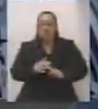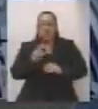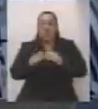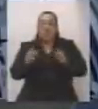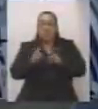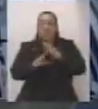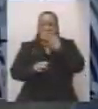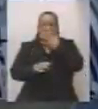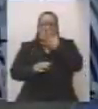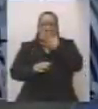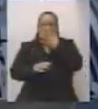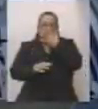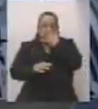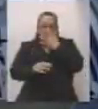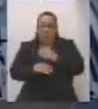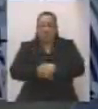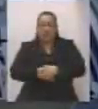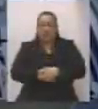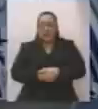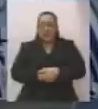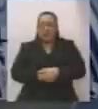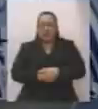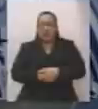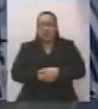las barreras al comercio.